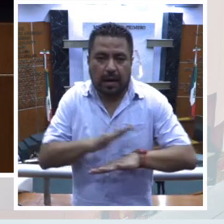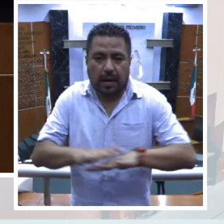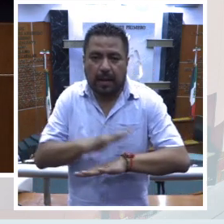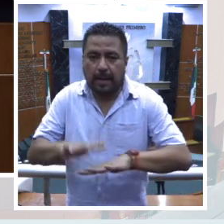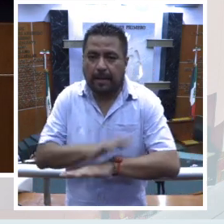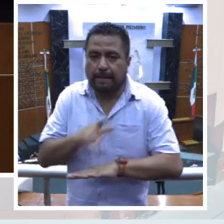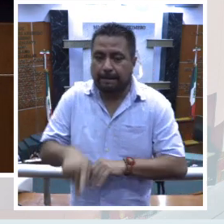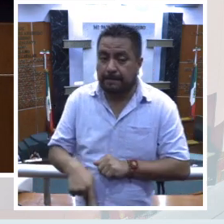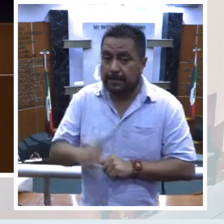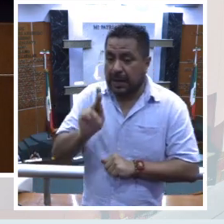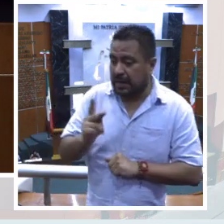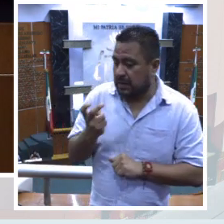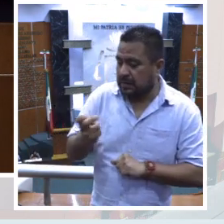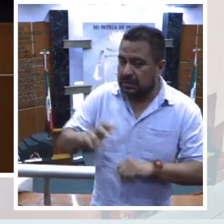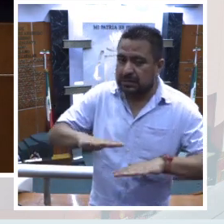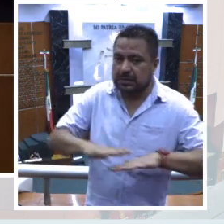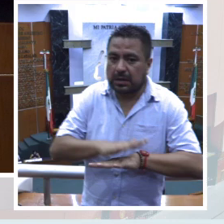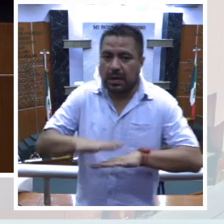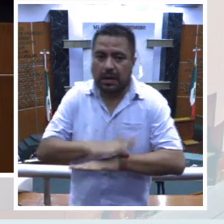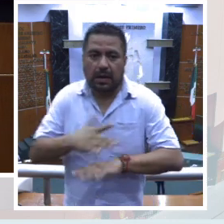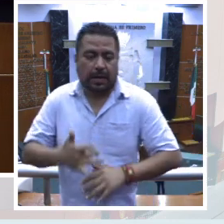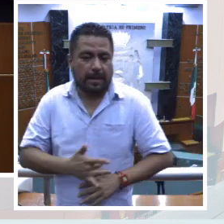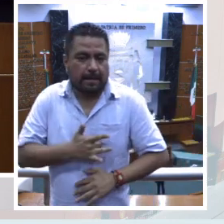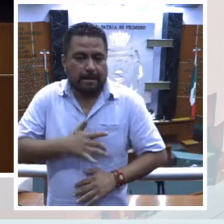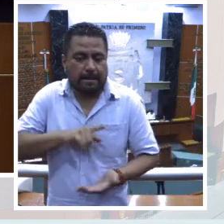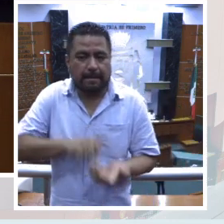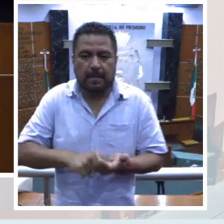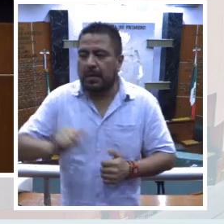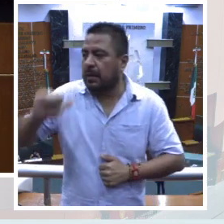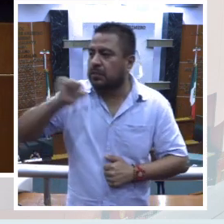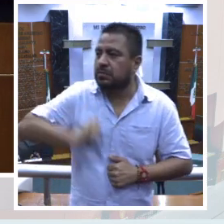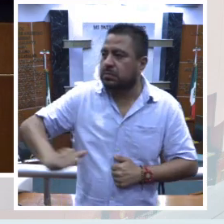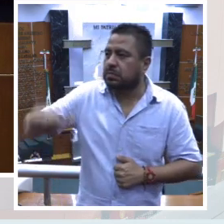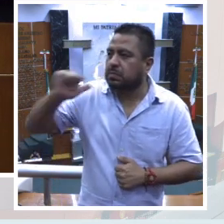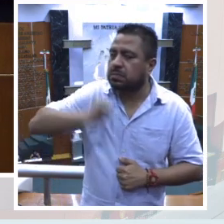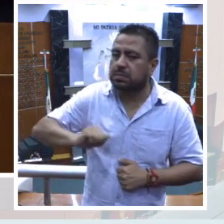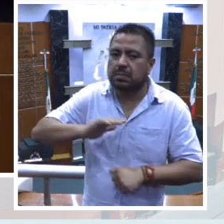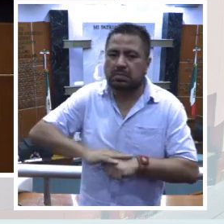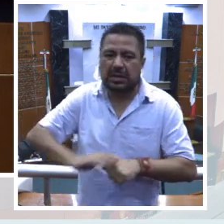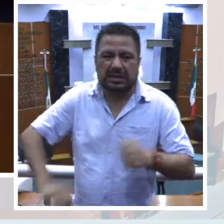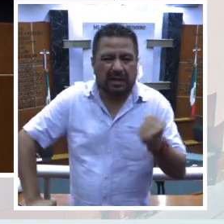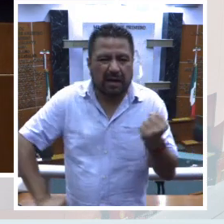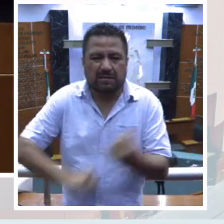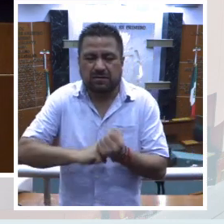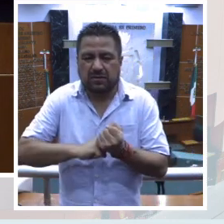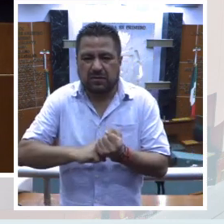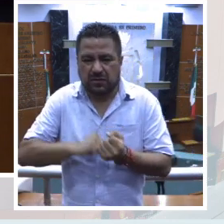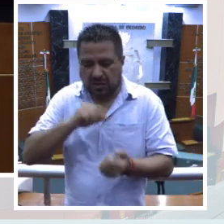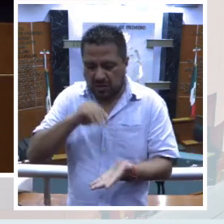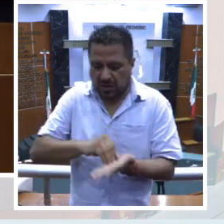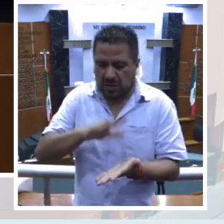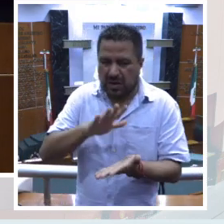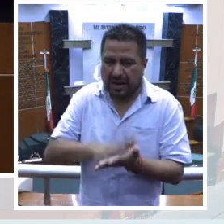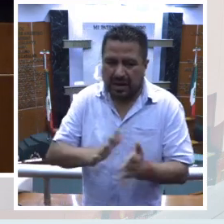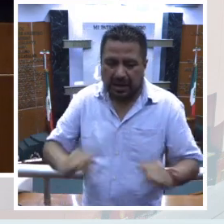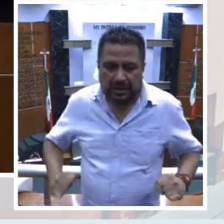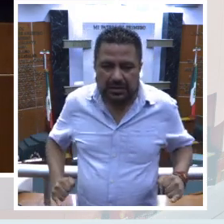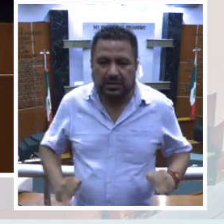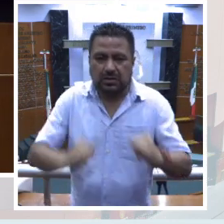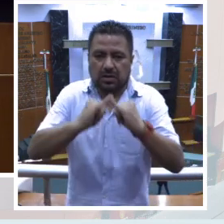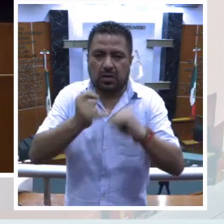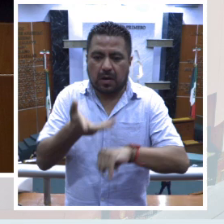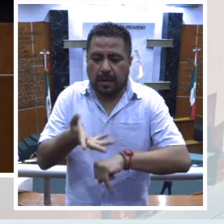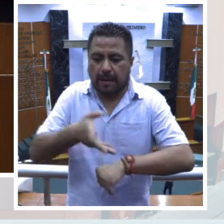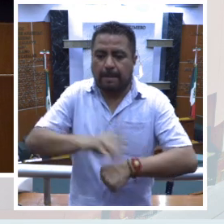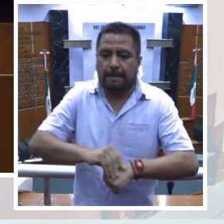pero esos cambios se debieron a nuestros predecesores que fueron capaces de forjar y establecer las instituciones que nos